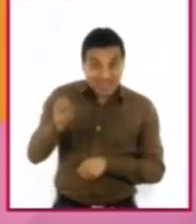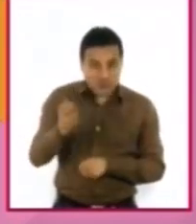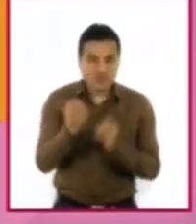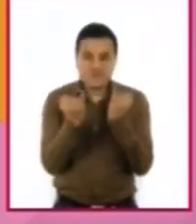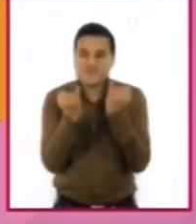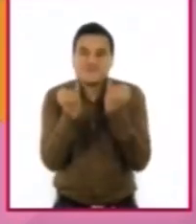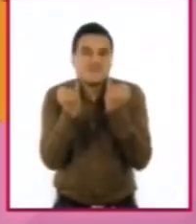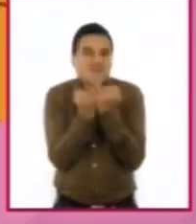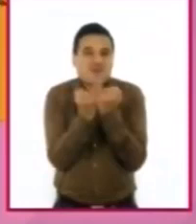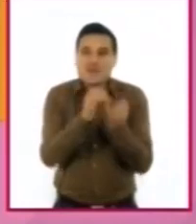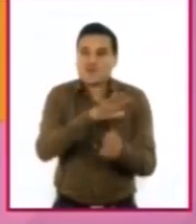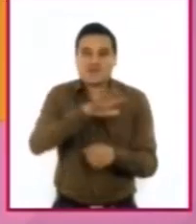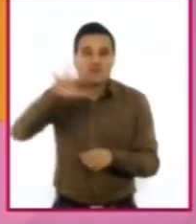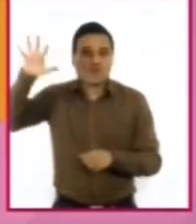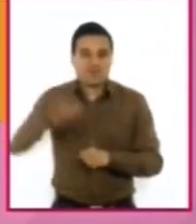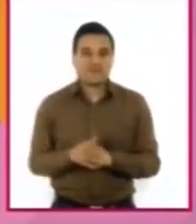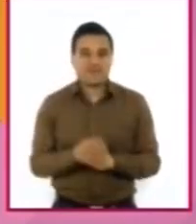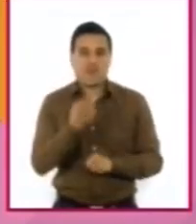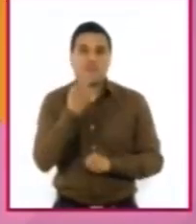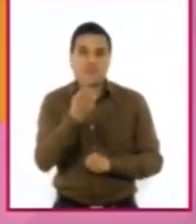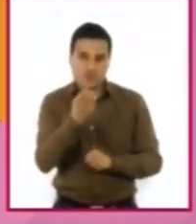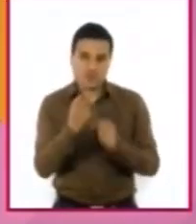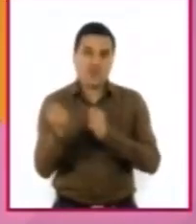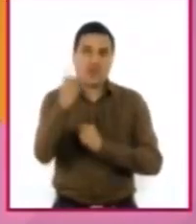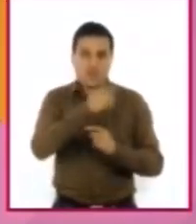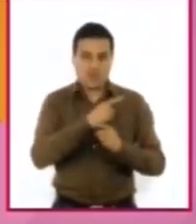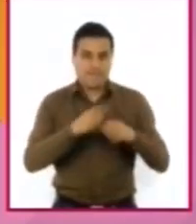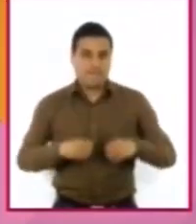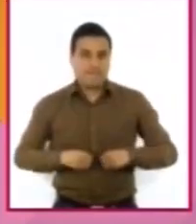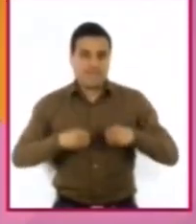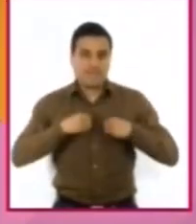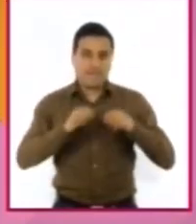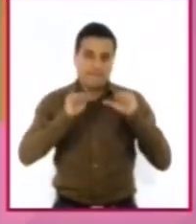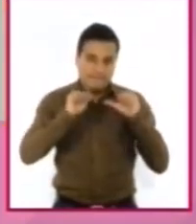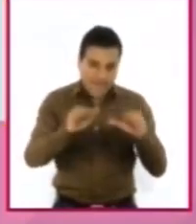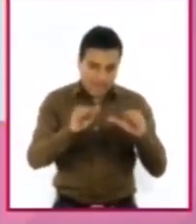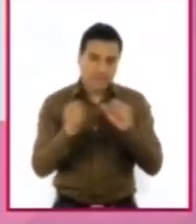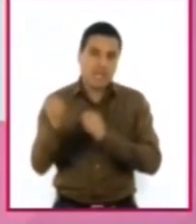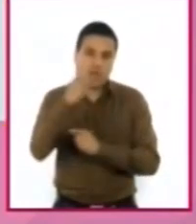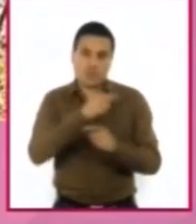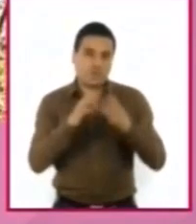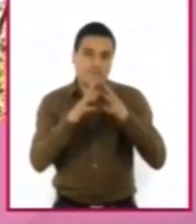naturaleza. Por eso, algunos organismos sobreviven y otros se extinguen.